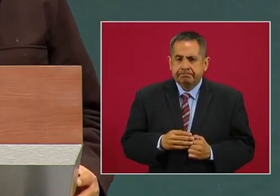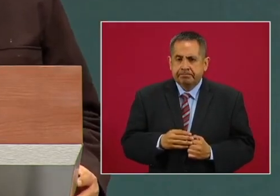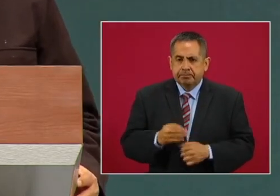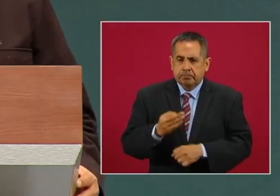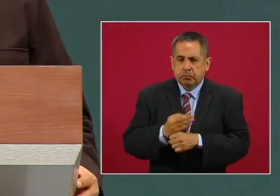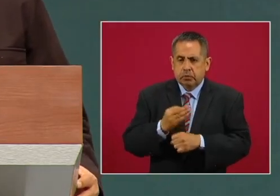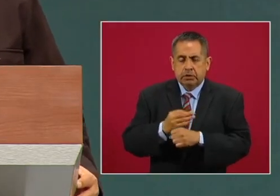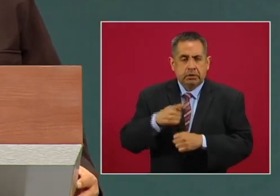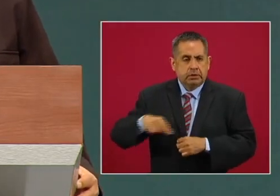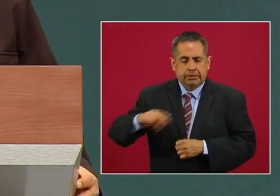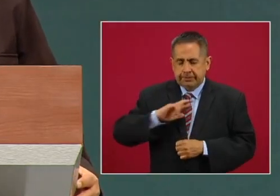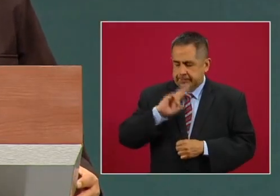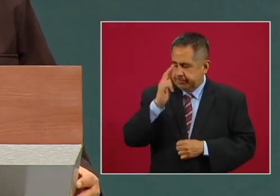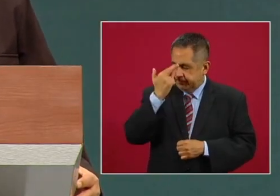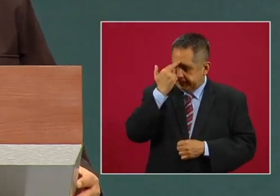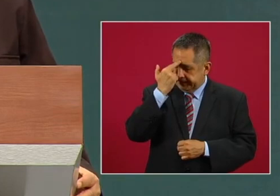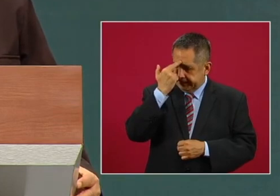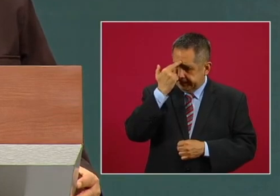recordando